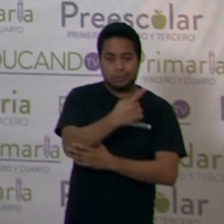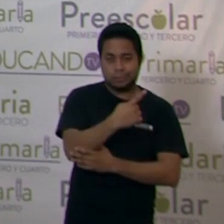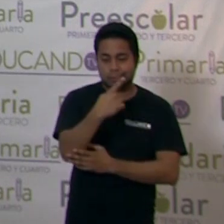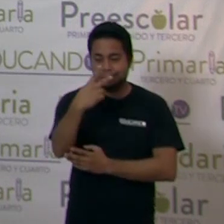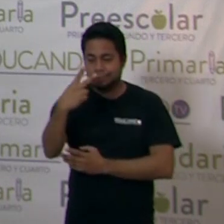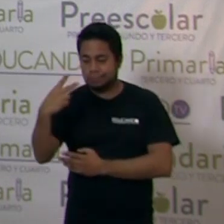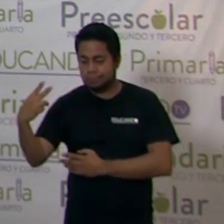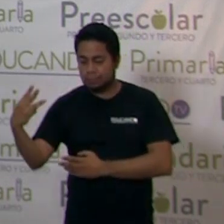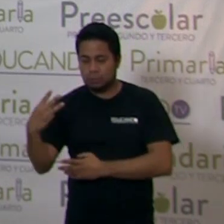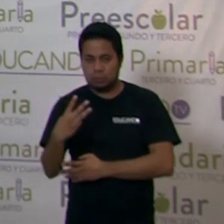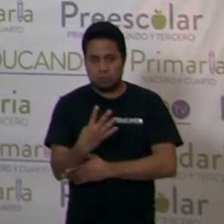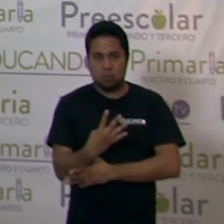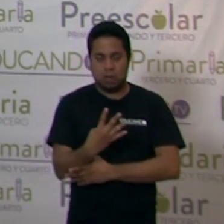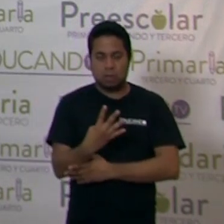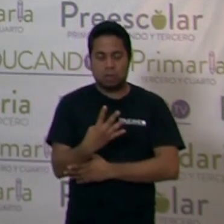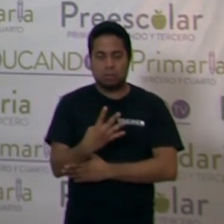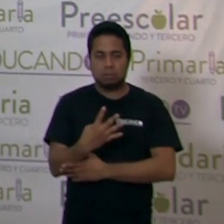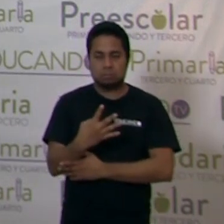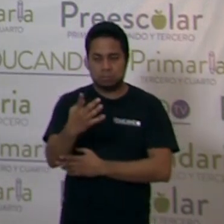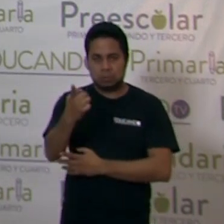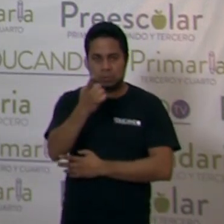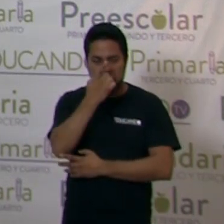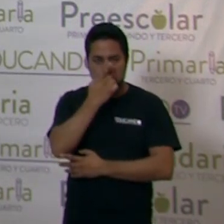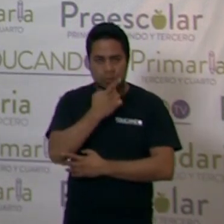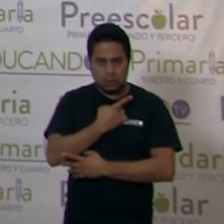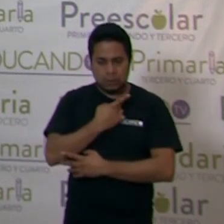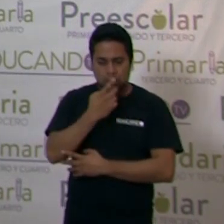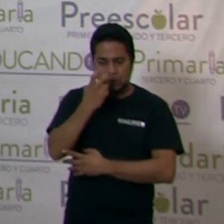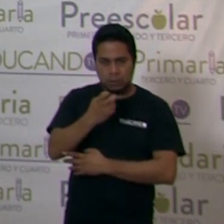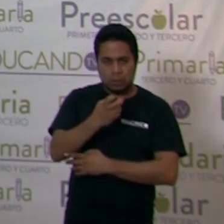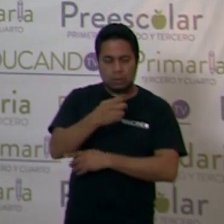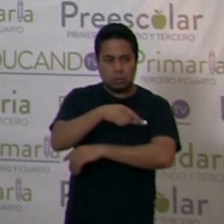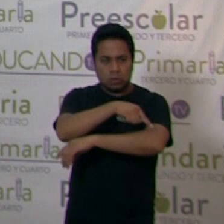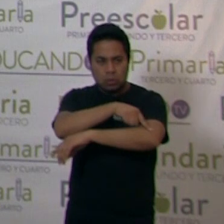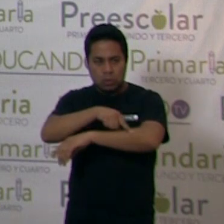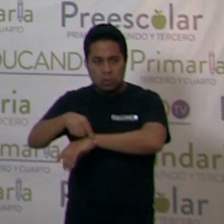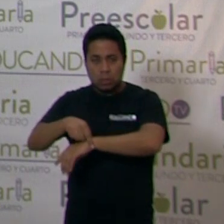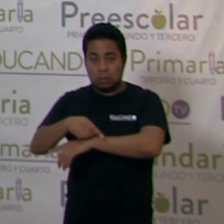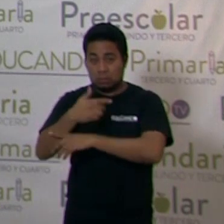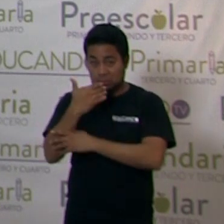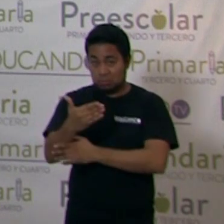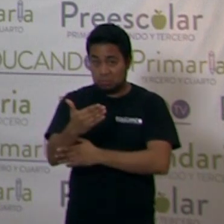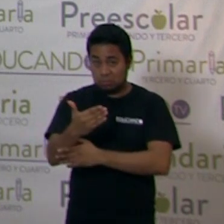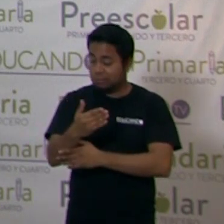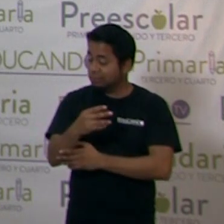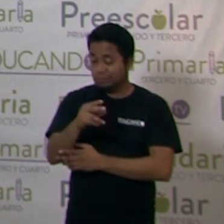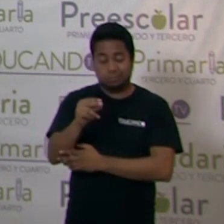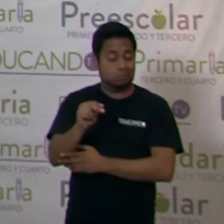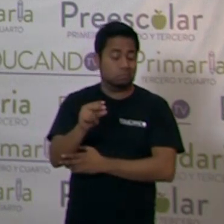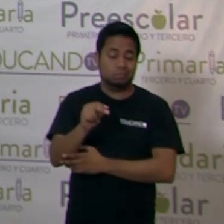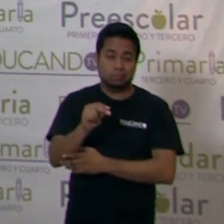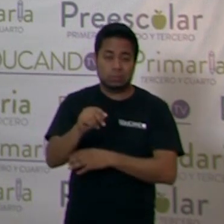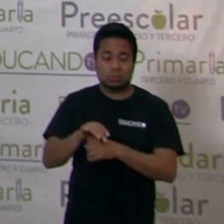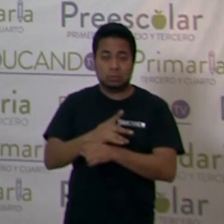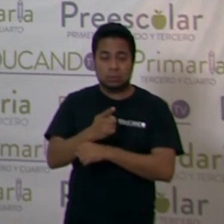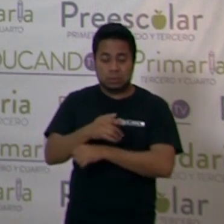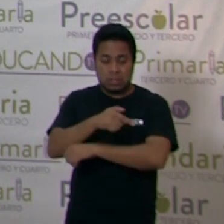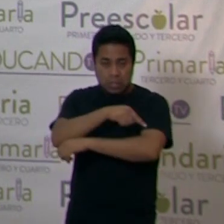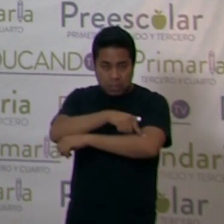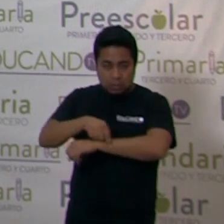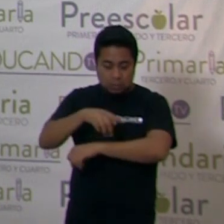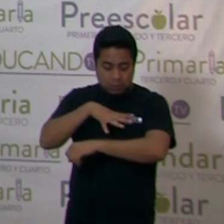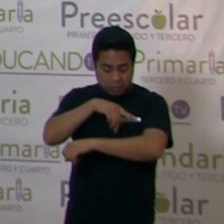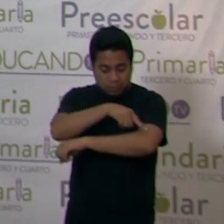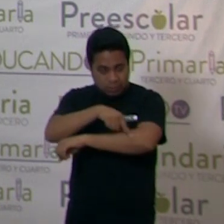3 cu si tú me dices que este es un lado estás en lo correcto no porque sus lados están